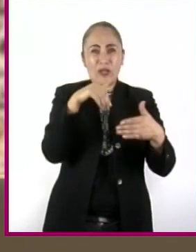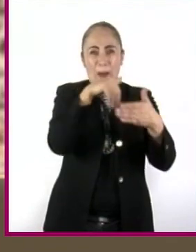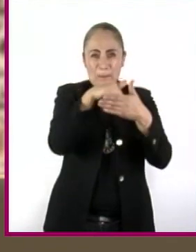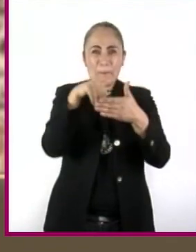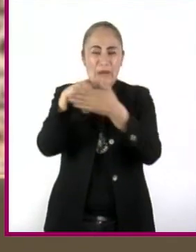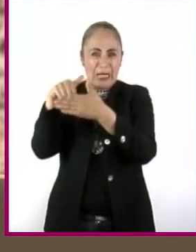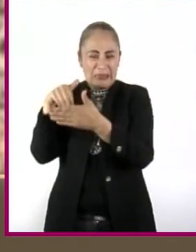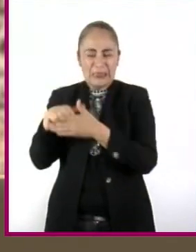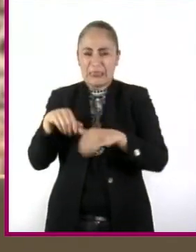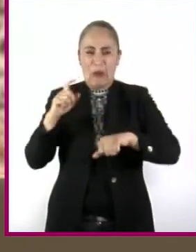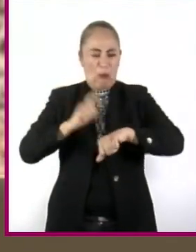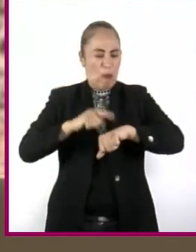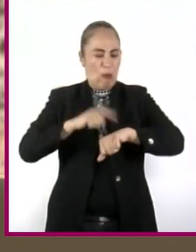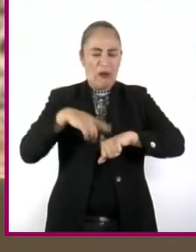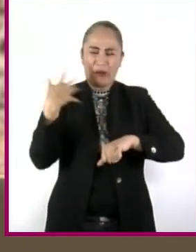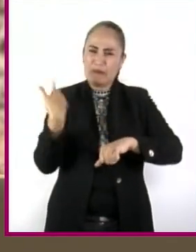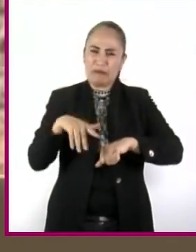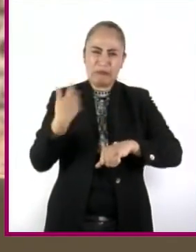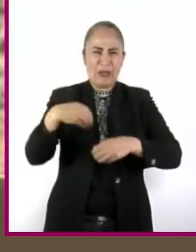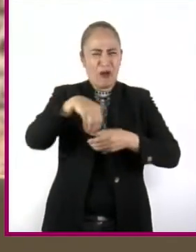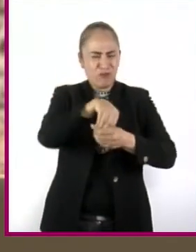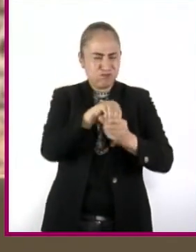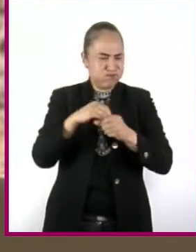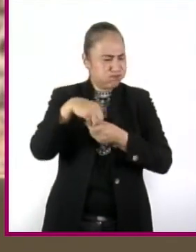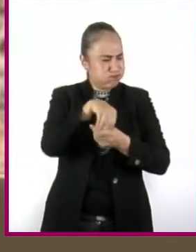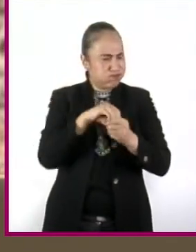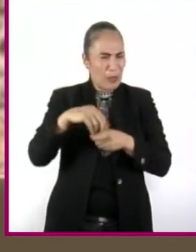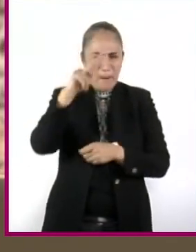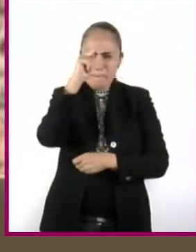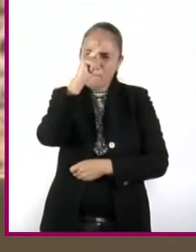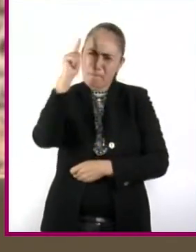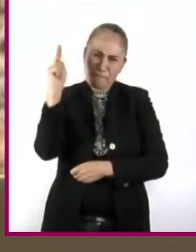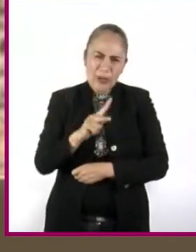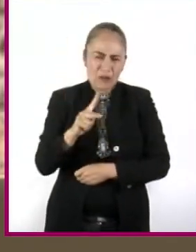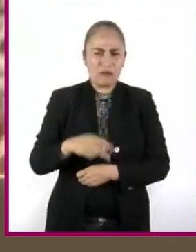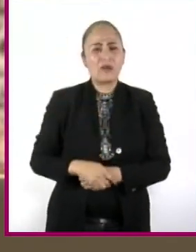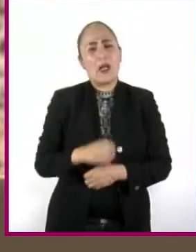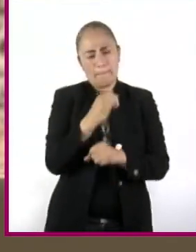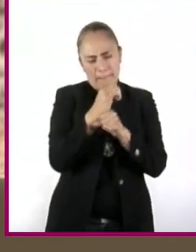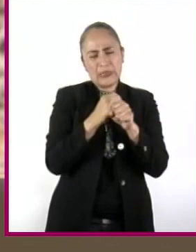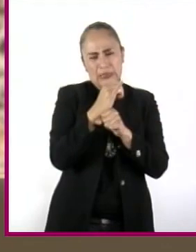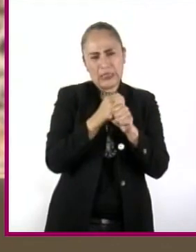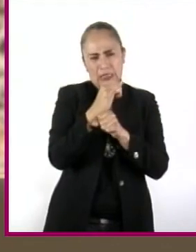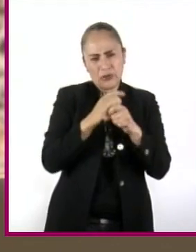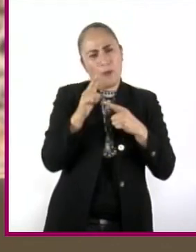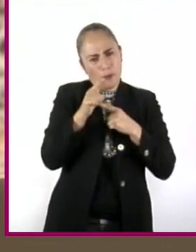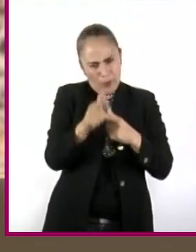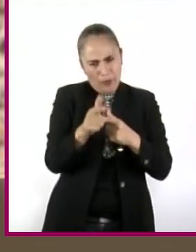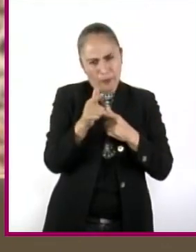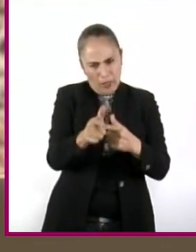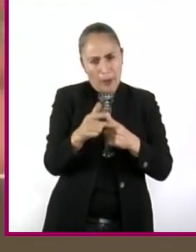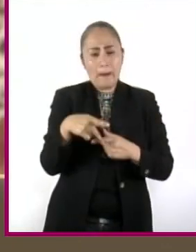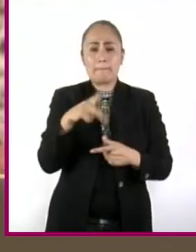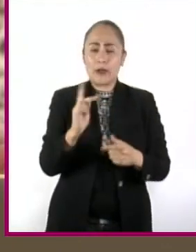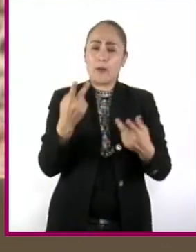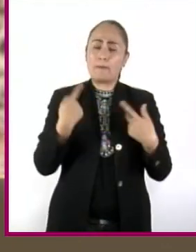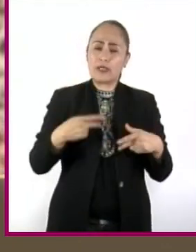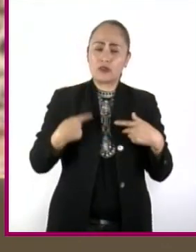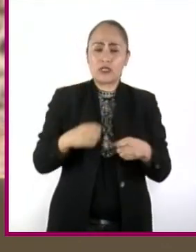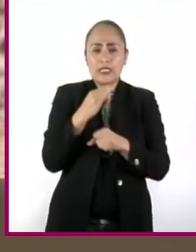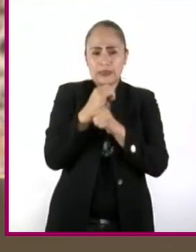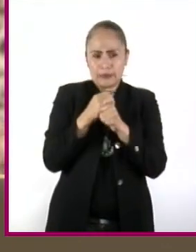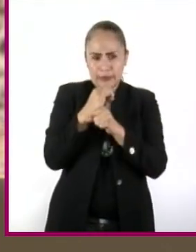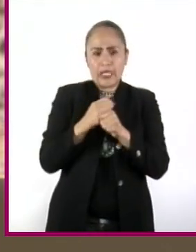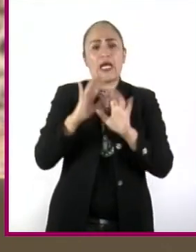pico y se ve llenísimo. El estudio sigue en proceso, pero los investigadores han logrado aplicar